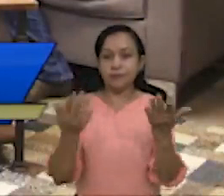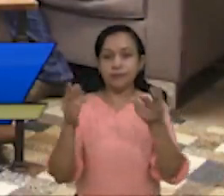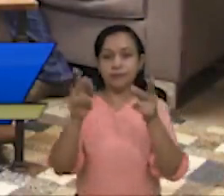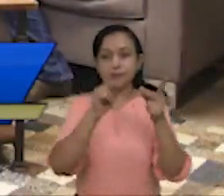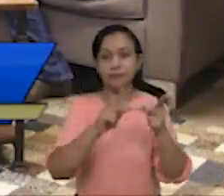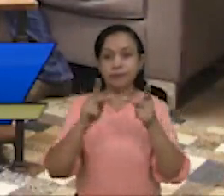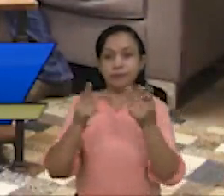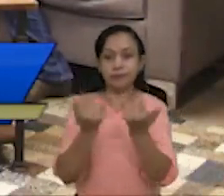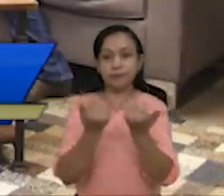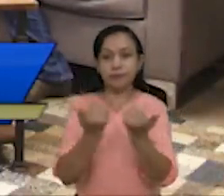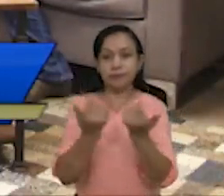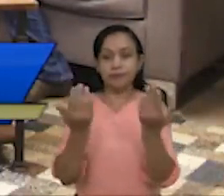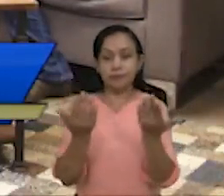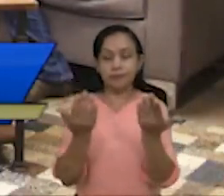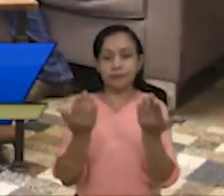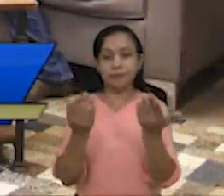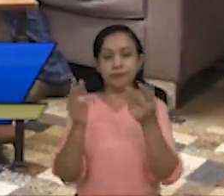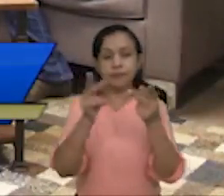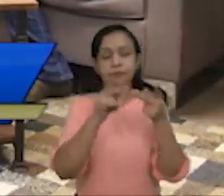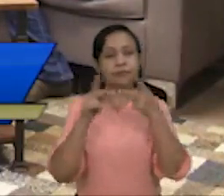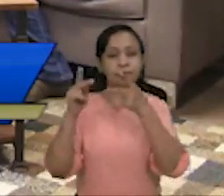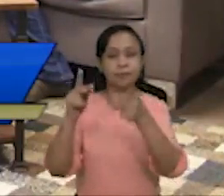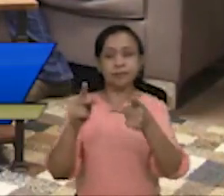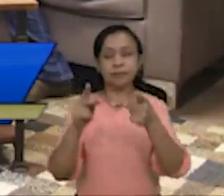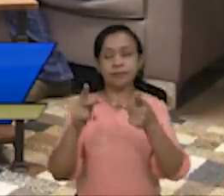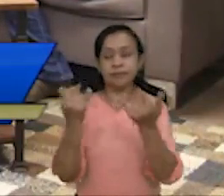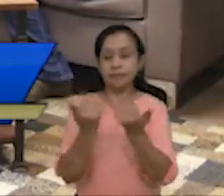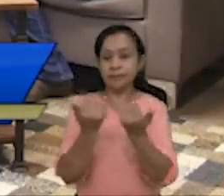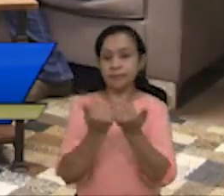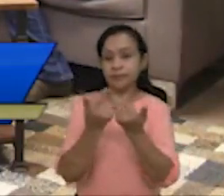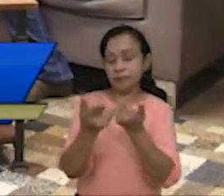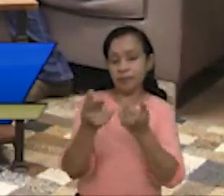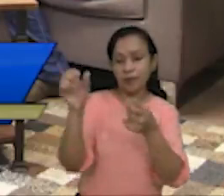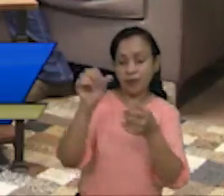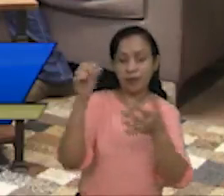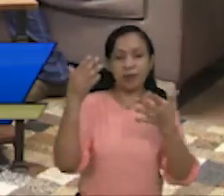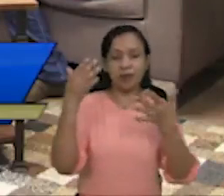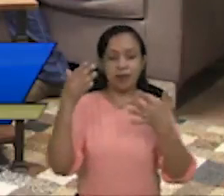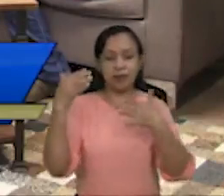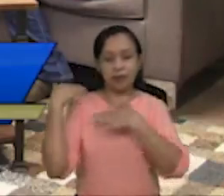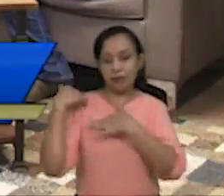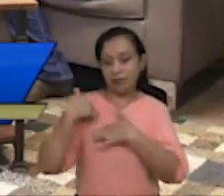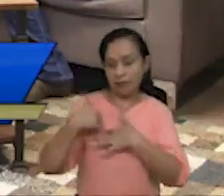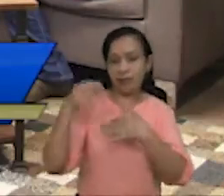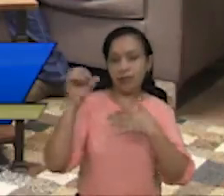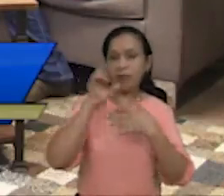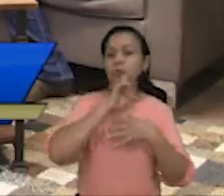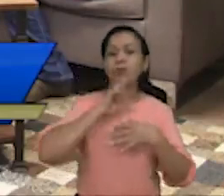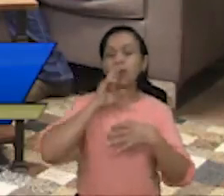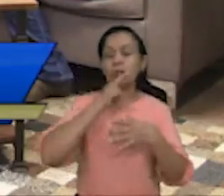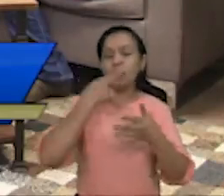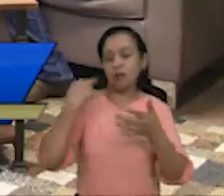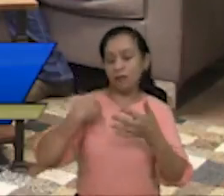trabajó específicamente en eso, en que se usaba la tinta, la salsa de tomate, los, ¿cómo le